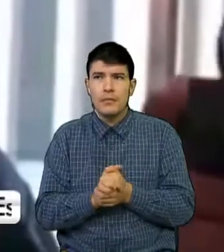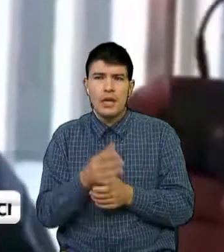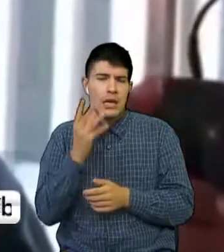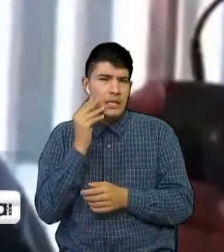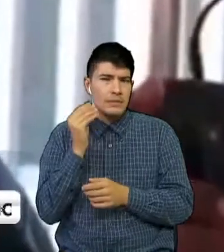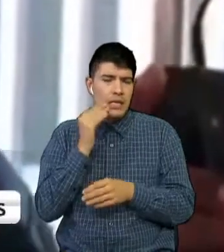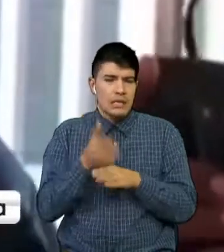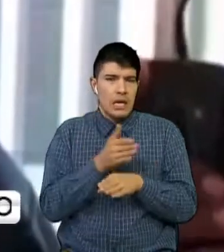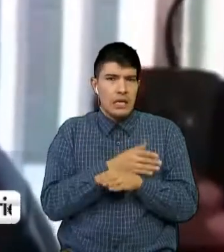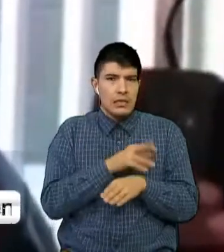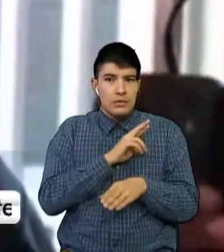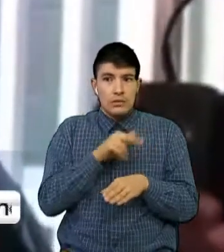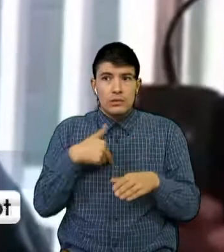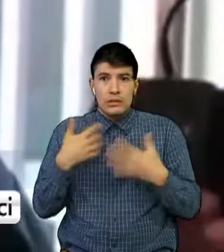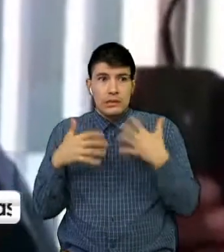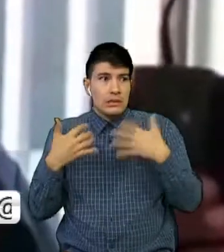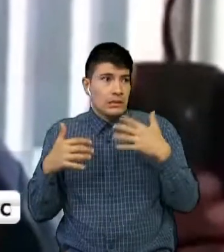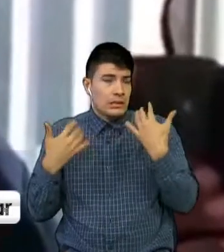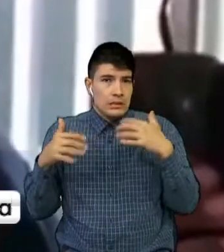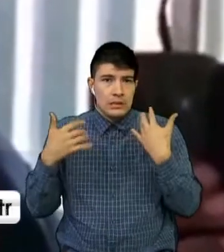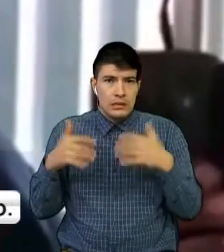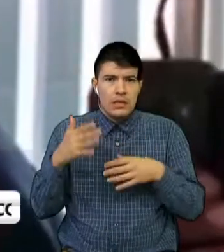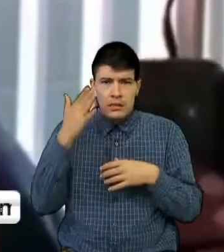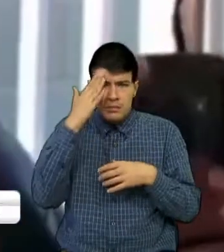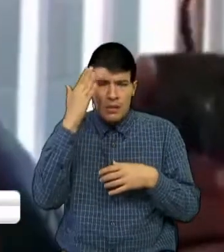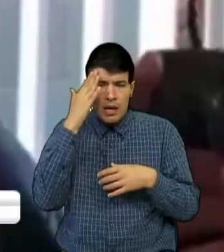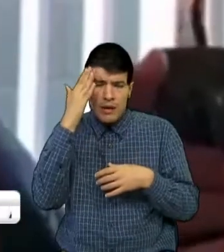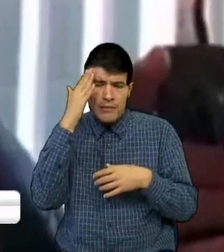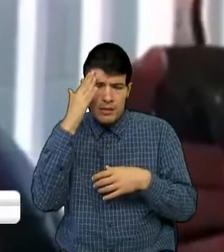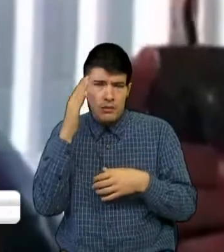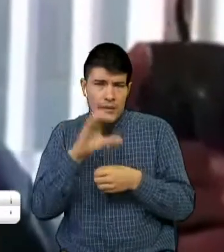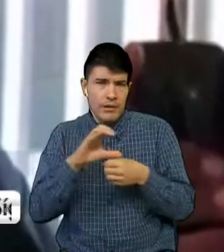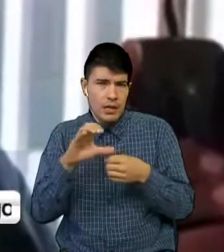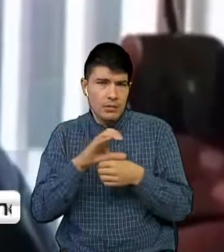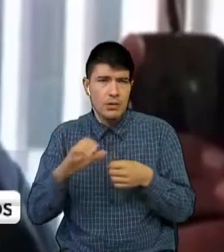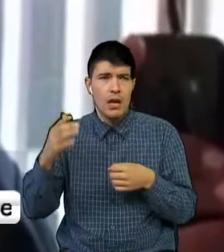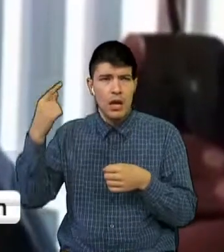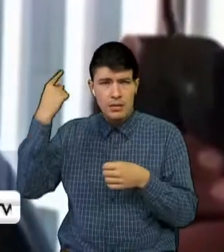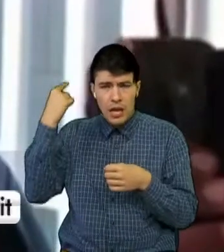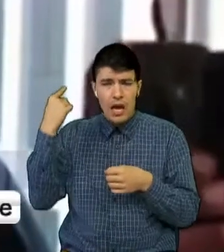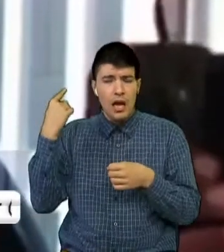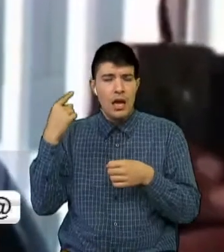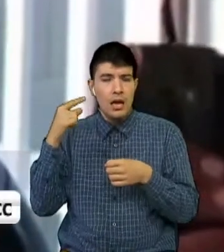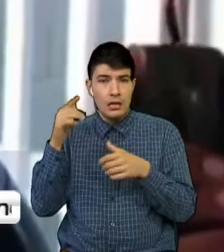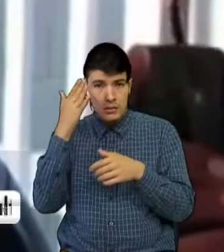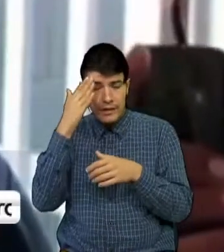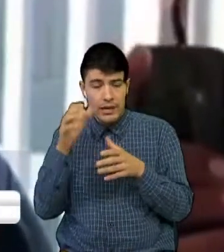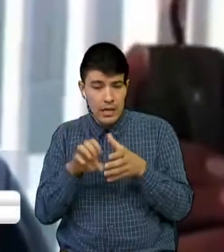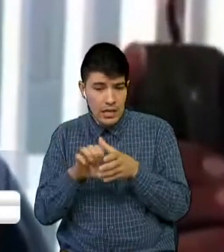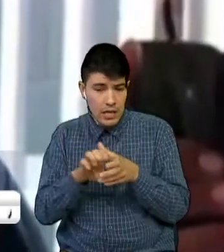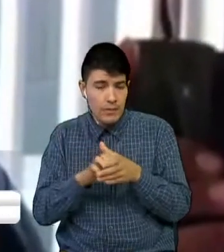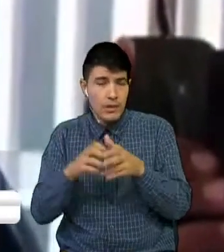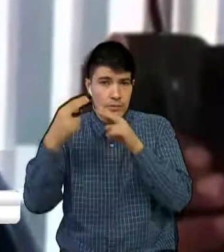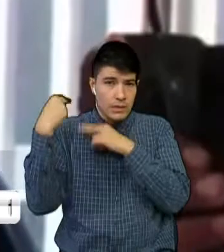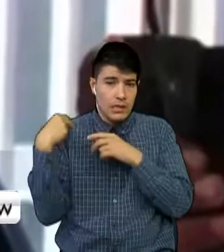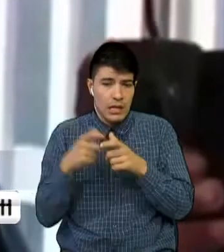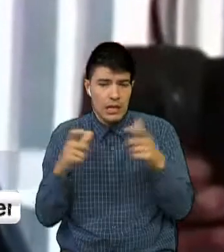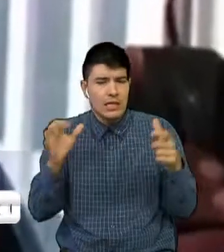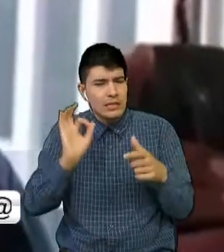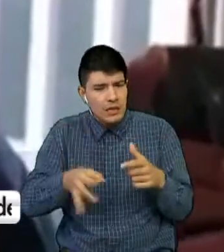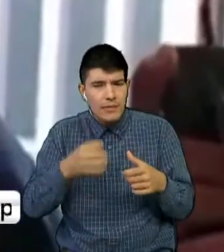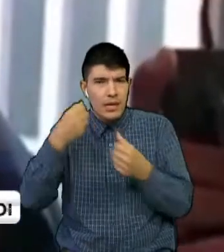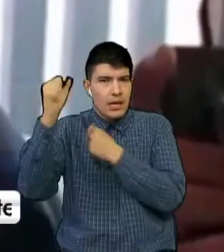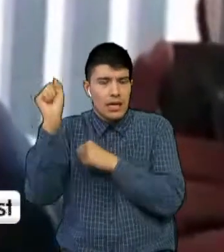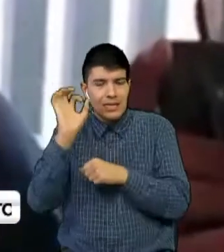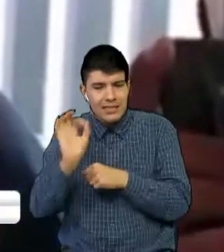uno la vive a la ansiedad de todas maneras uno sabe que tiene una ciudad atrás y sabe que este equipo tiene una responsabilidad grande que siempre gana y es